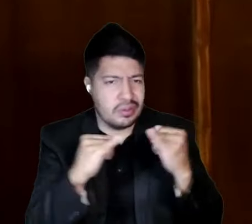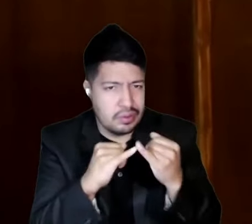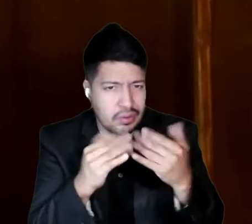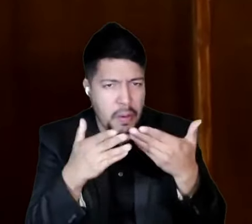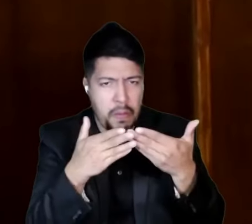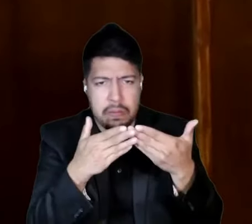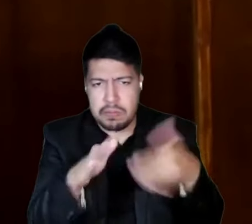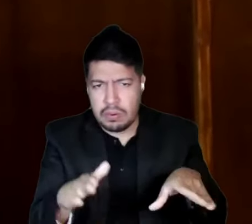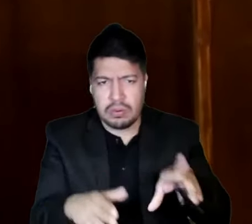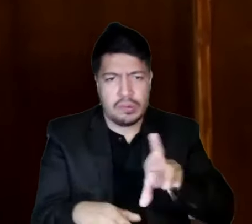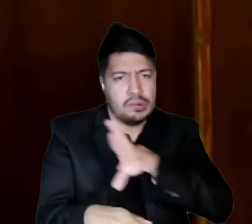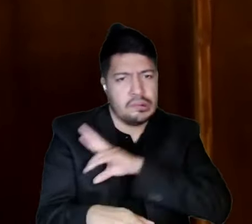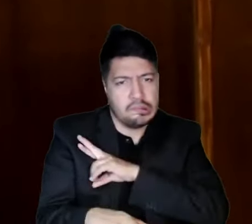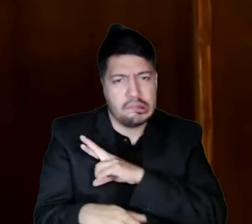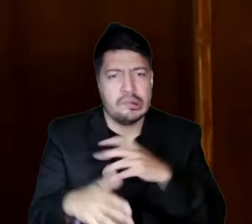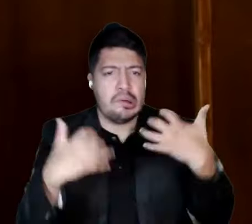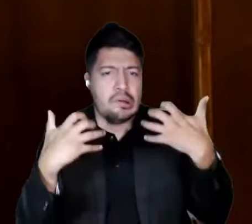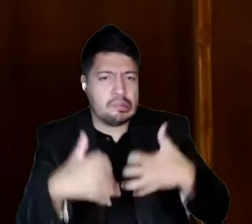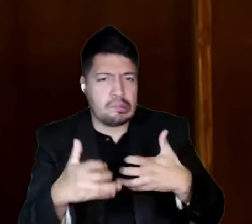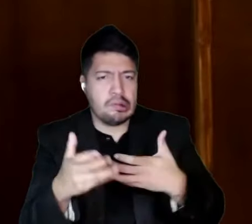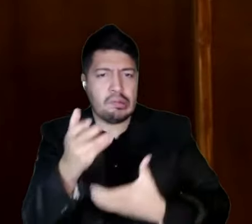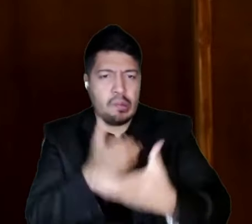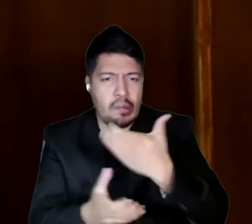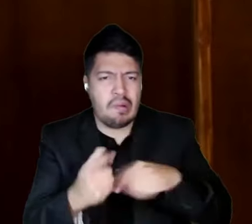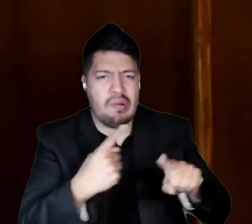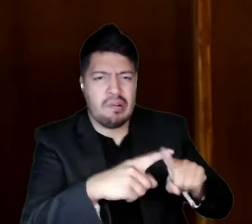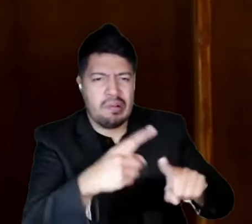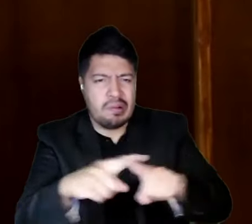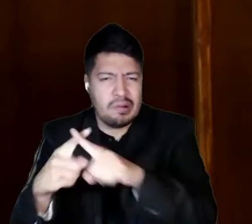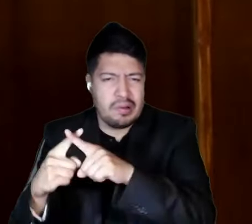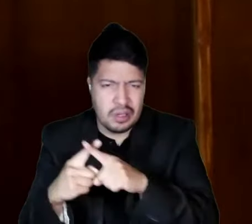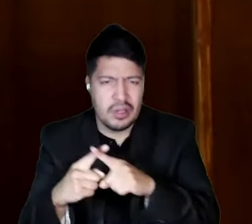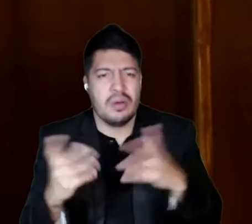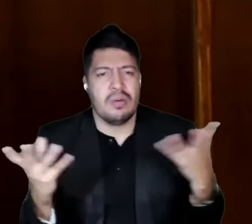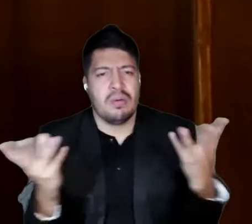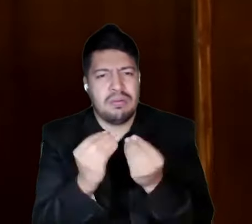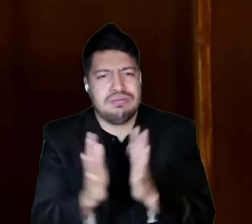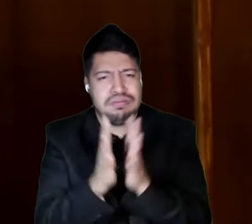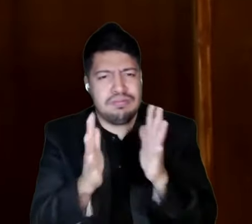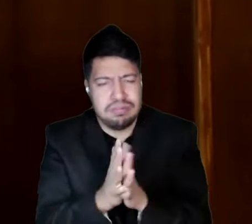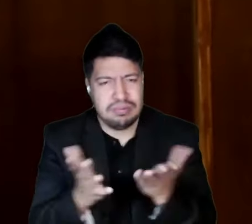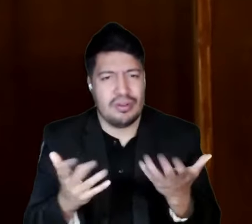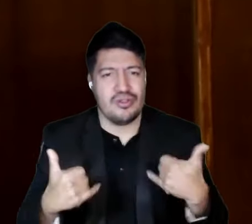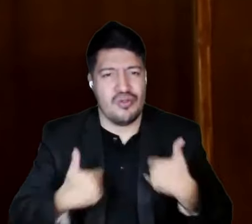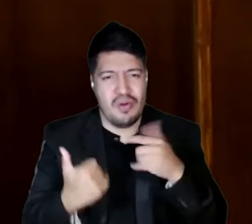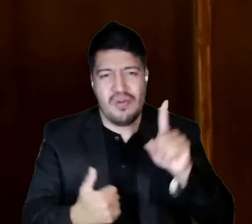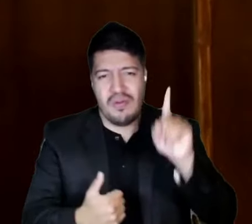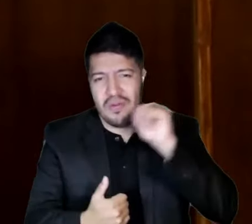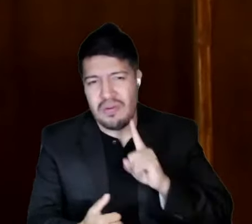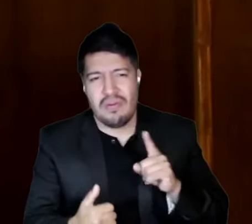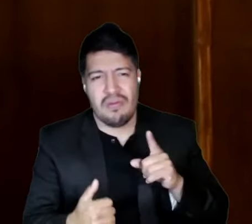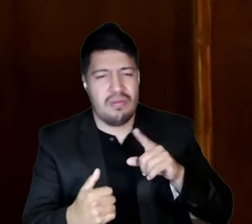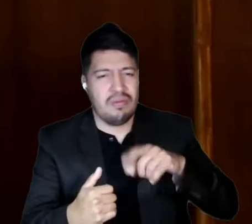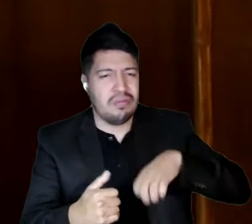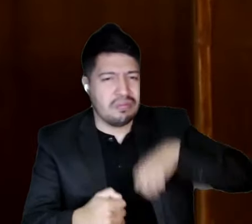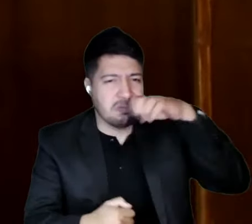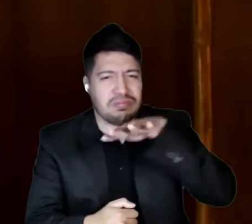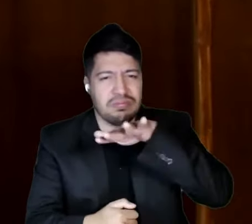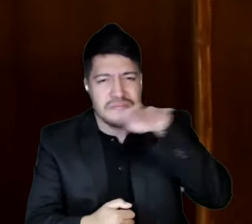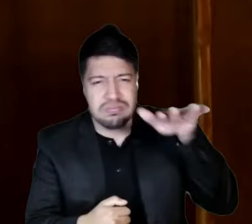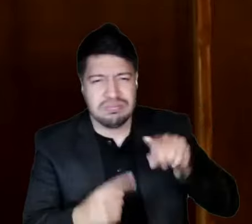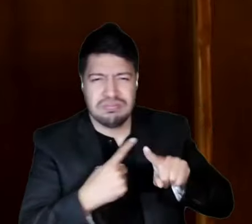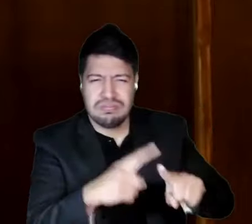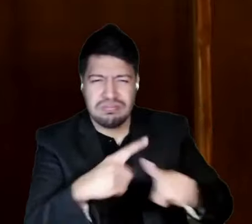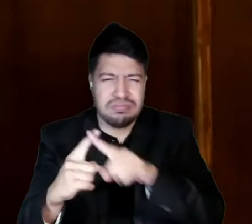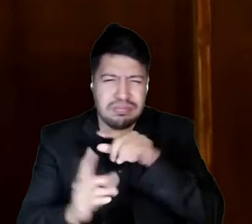cámaras empresariales y organizaciones de la sociedad civil así como de jóvenes mujeres personas de la tercera edad migrantes